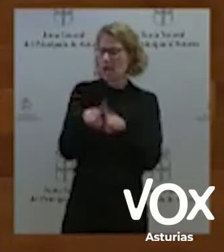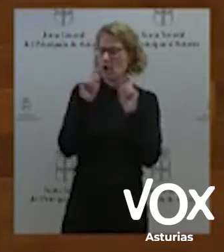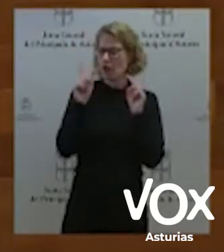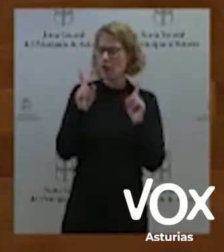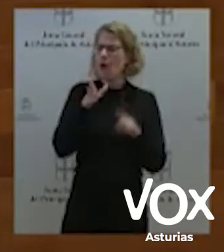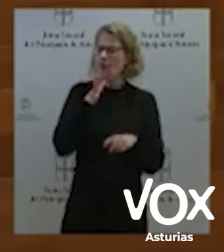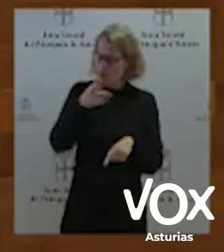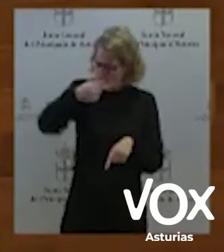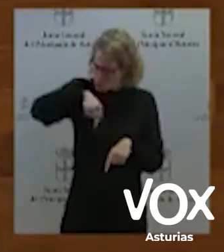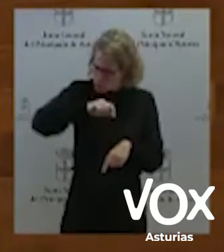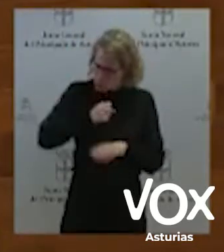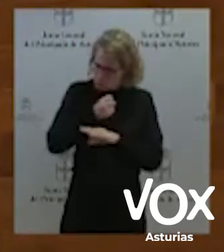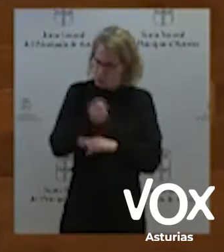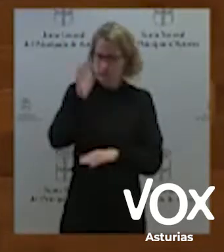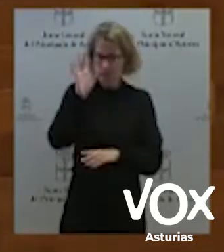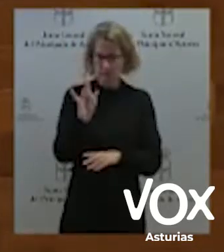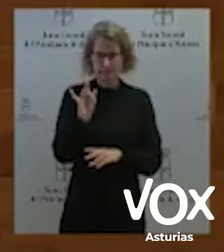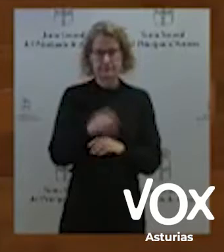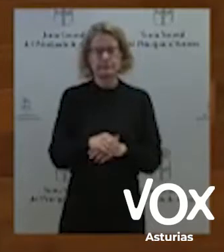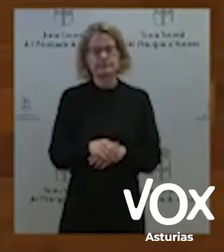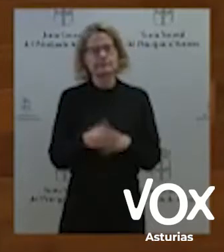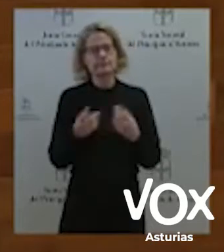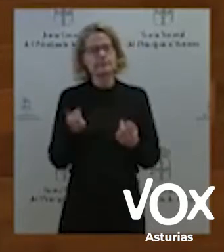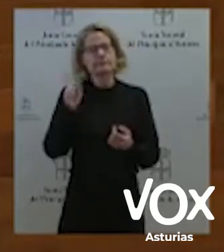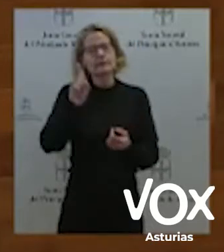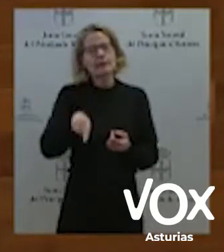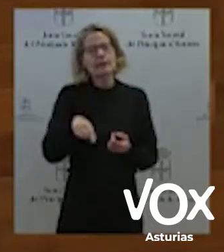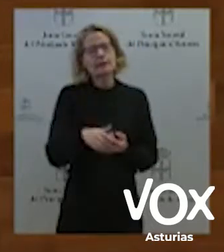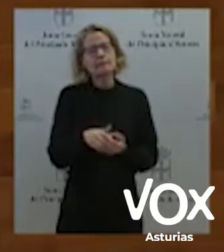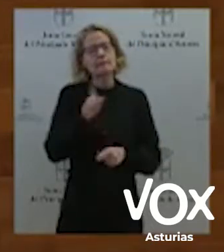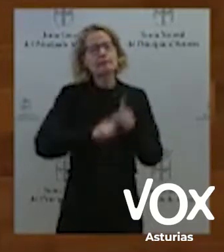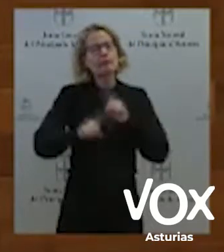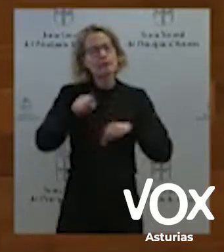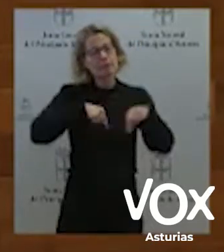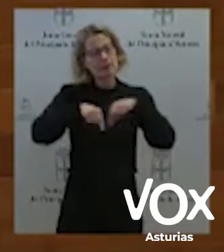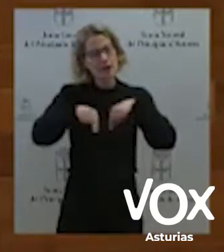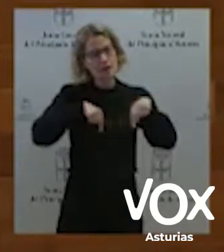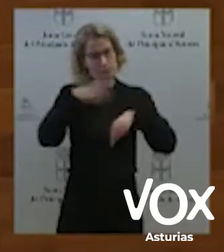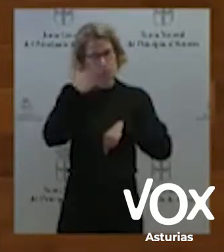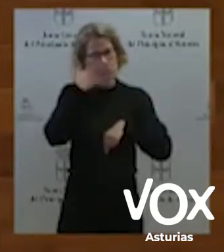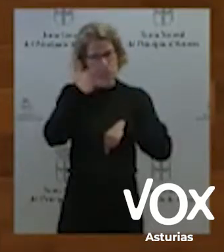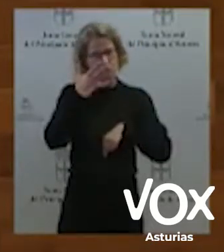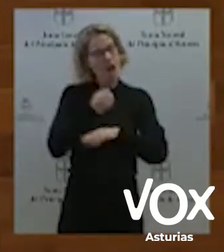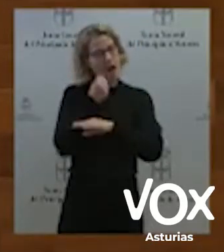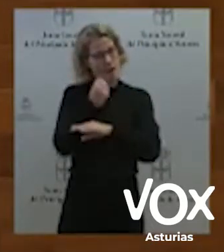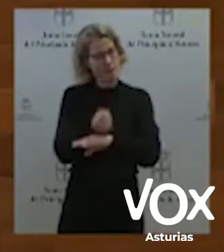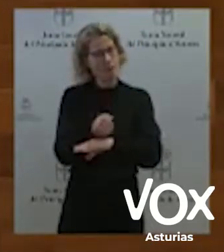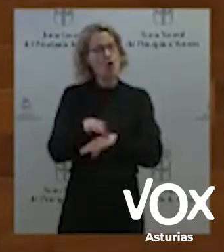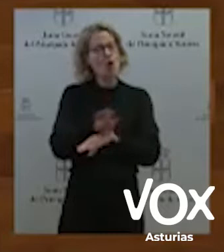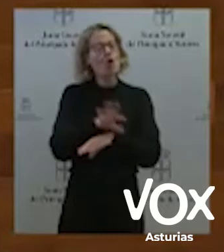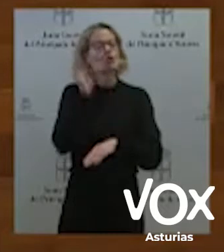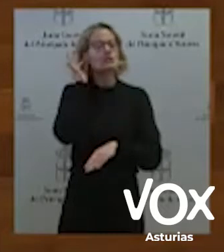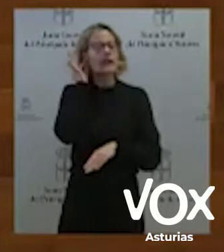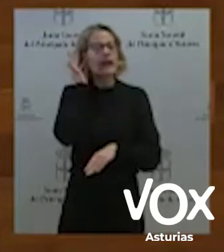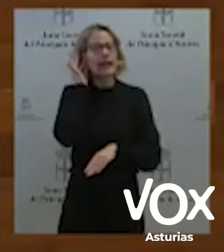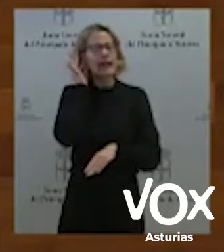la necesidad de solventar los problemas con el transporte escolar y obligar a la consejera a aplicar la normativa vigente al respecto, poniendo fin a